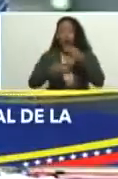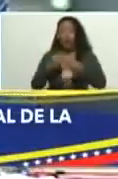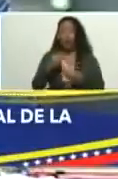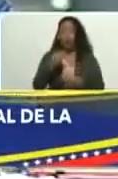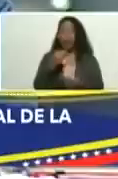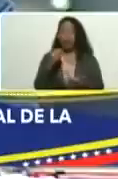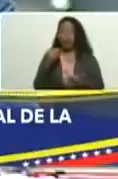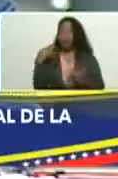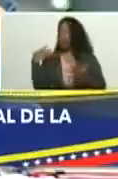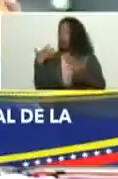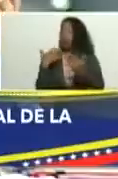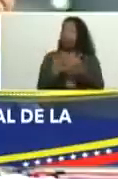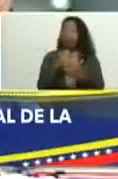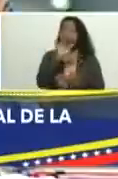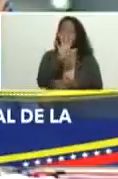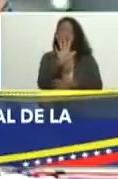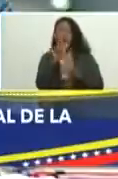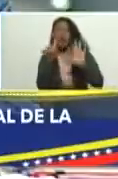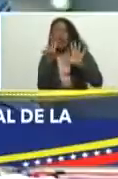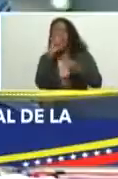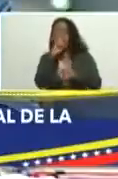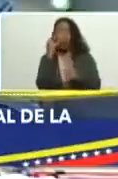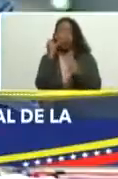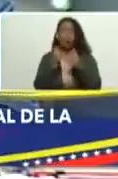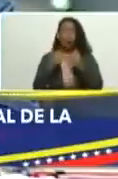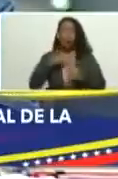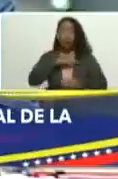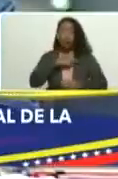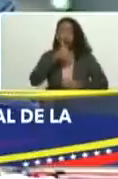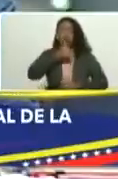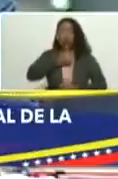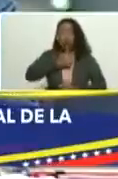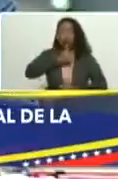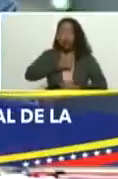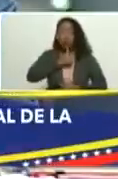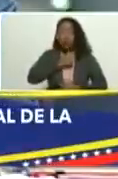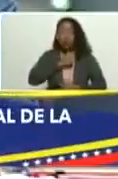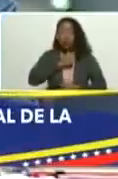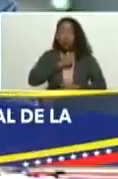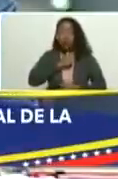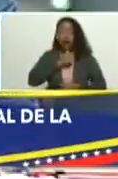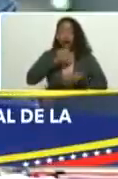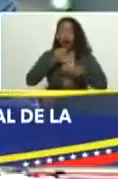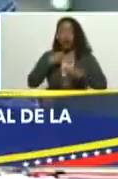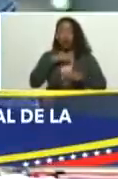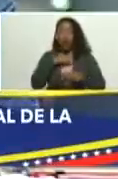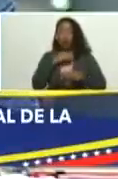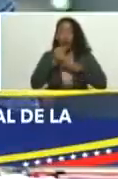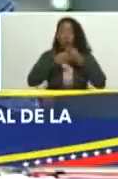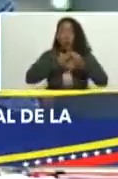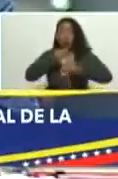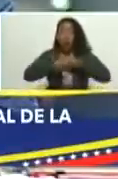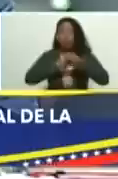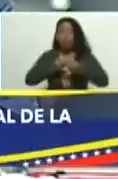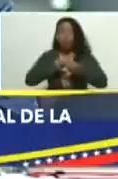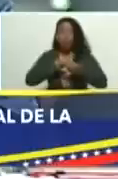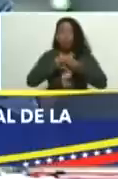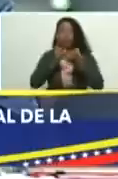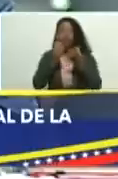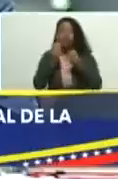de resistencia, estos 5 o 6 años últimos, es que estamos cultivando y hemos cultivado unas